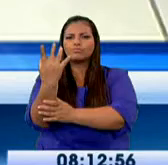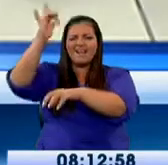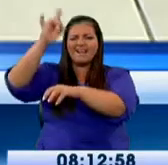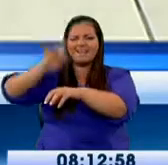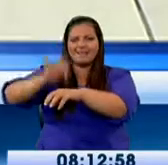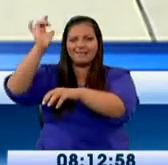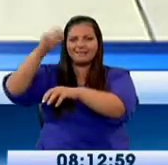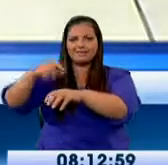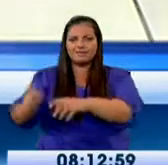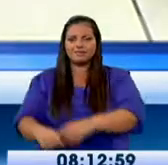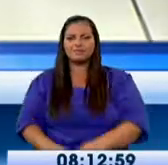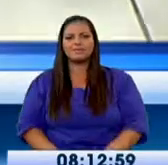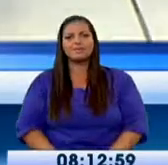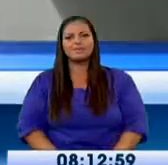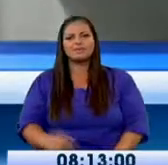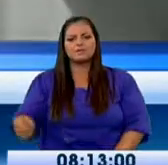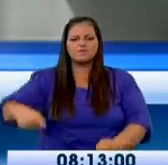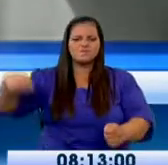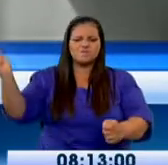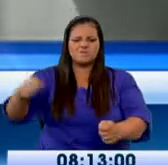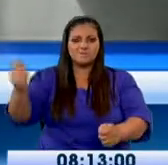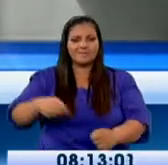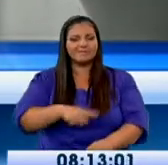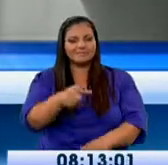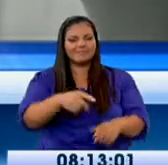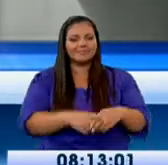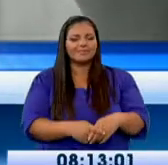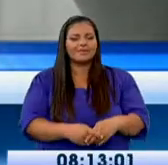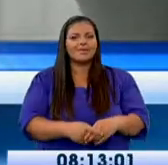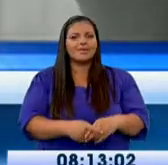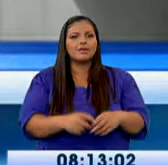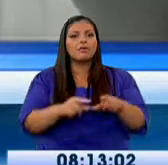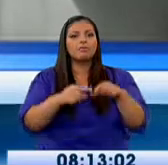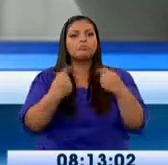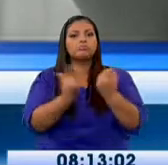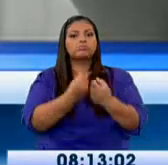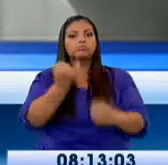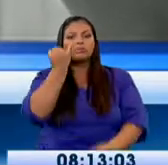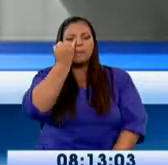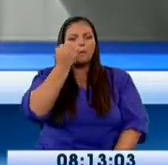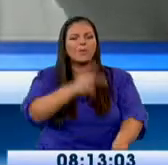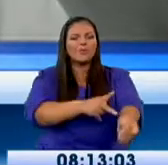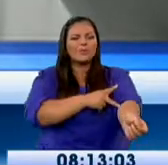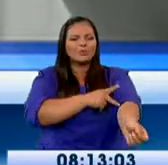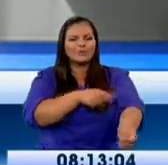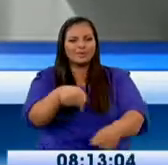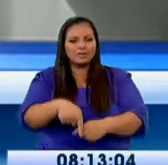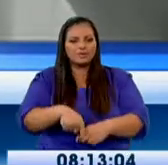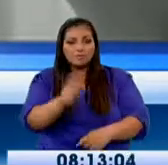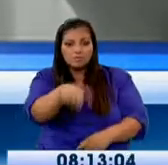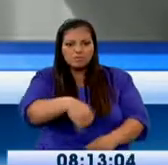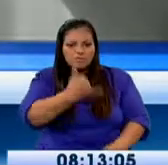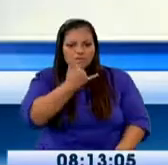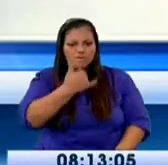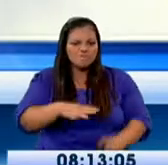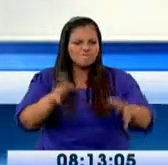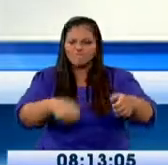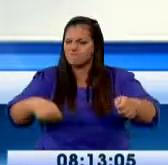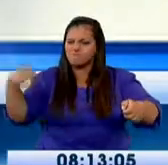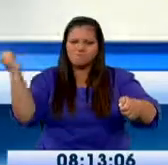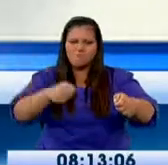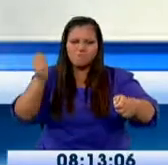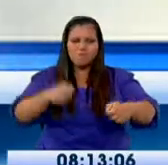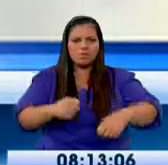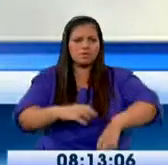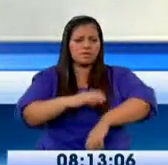muchas las veces en lo que es ajusticiamientos indígenas, y esto a su vez provoca ronchas y